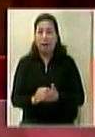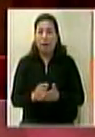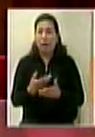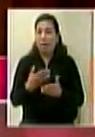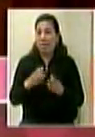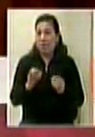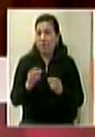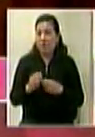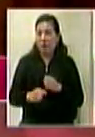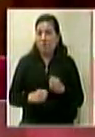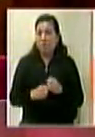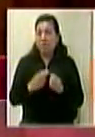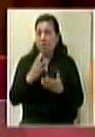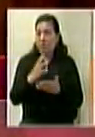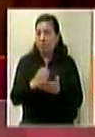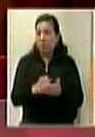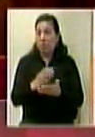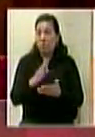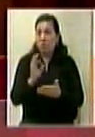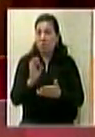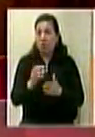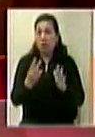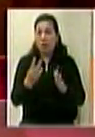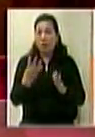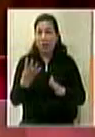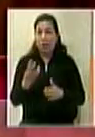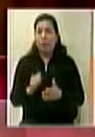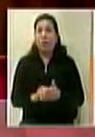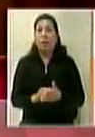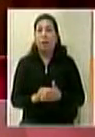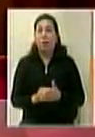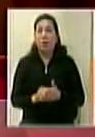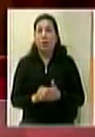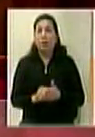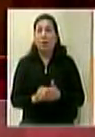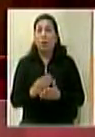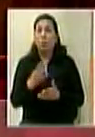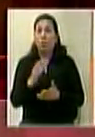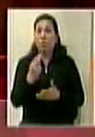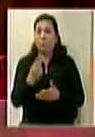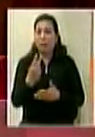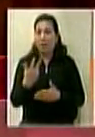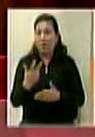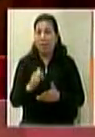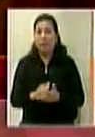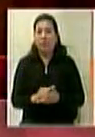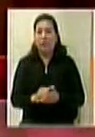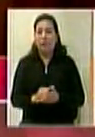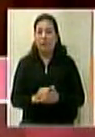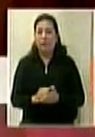y la tasa anual se redujo de 4,74% a 4,23%.